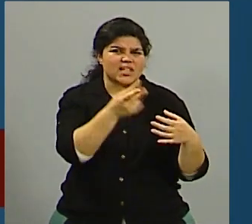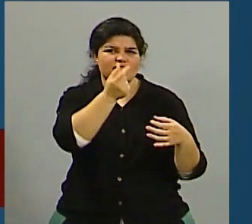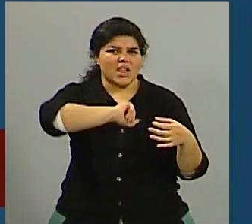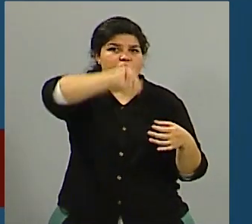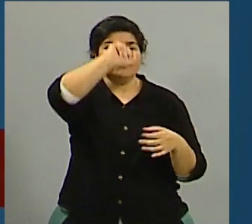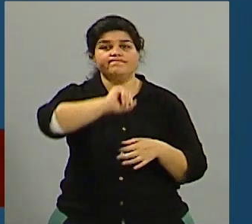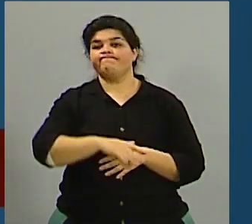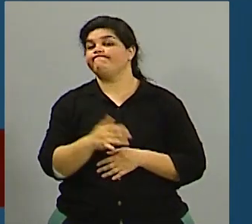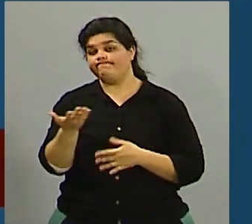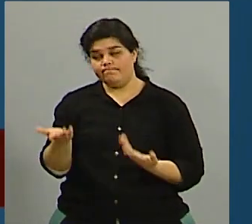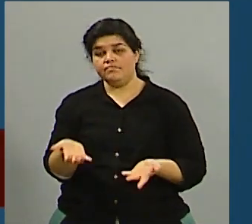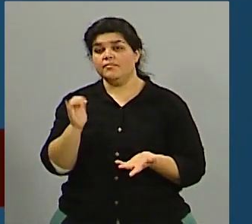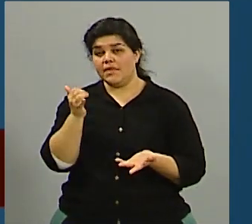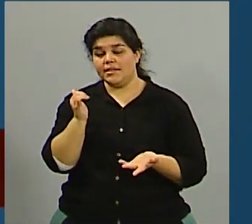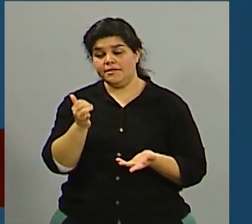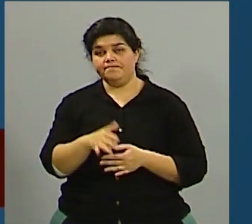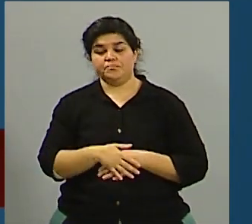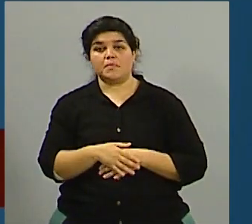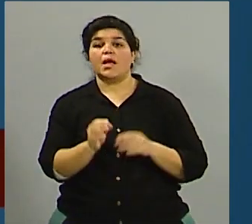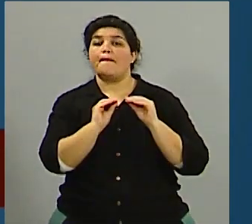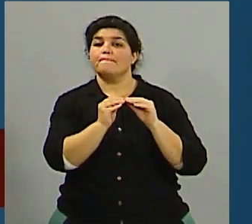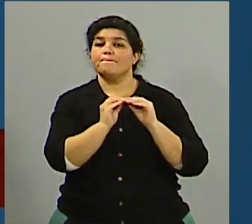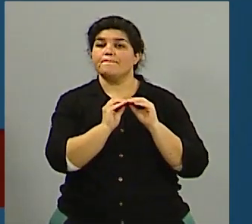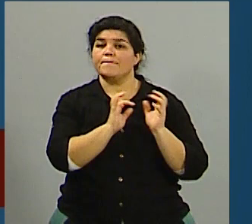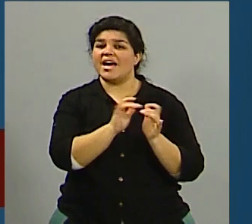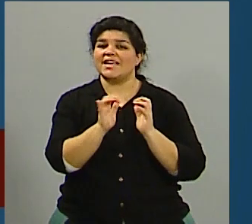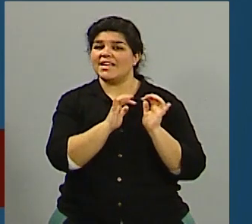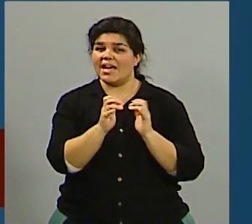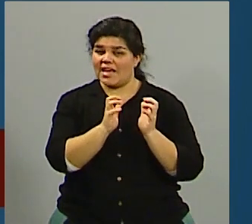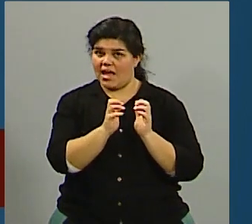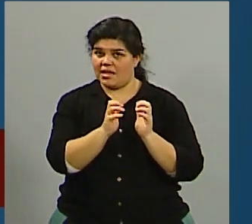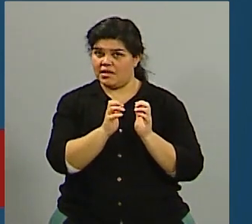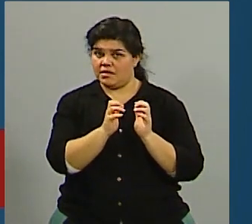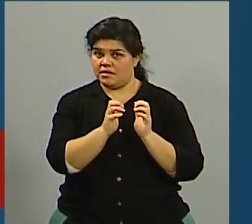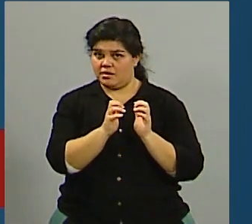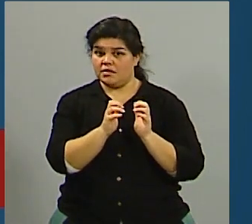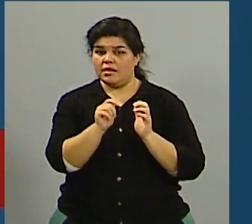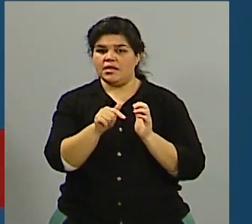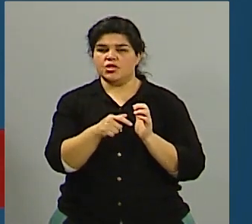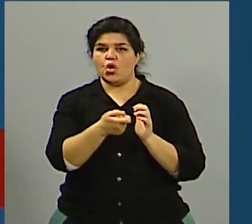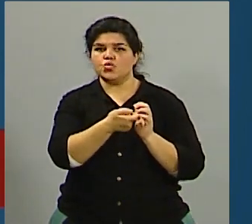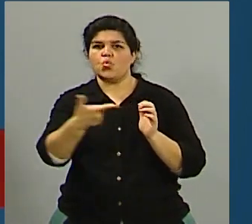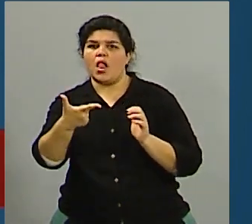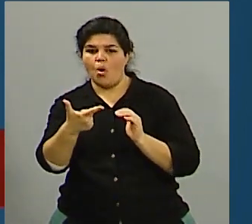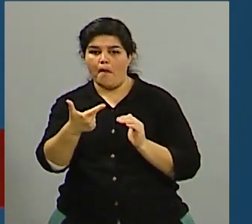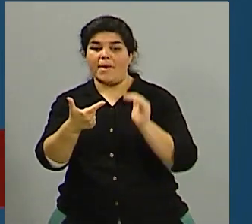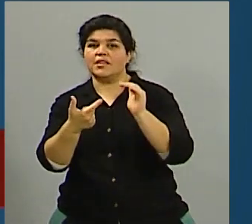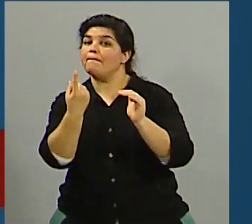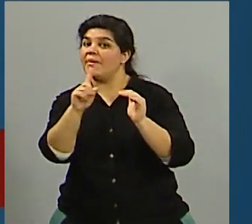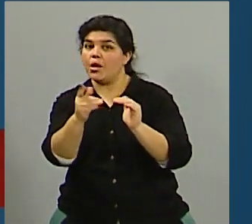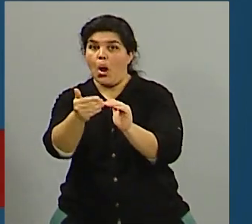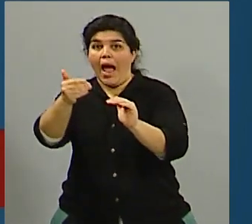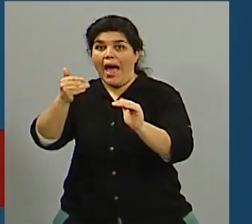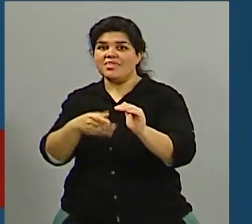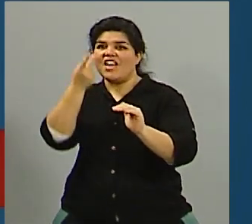la paritaria recupera el salario una vez transcurrida la inflación. Entonces Claro. vos ya tuviste un periodo con un